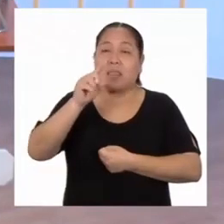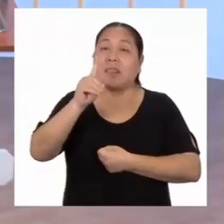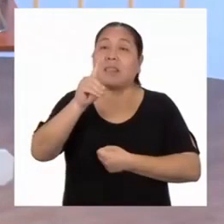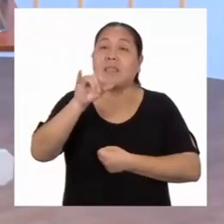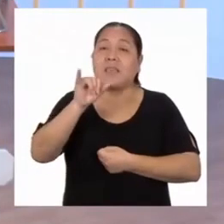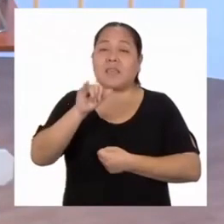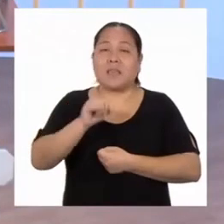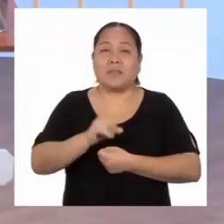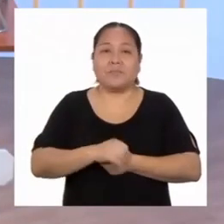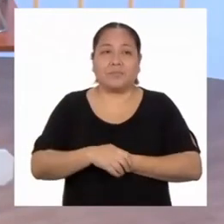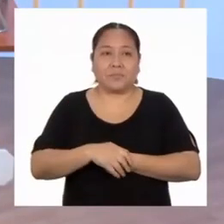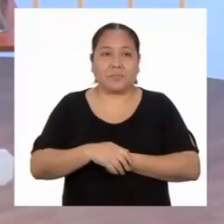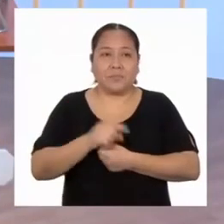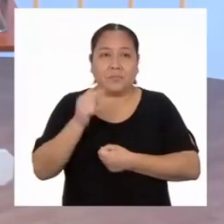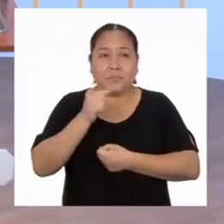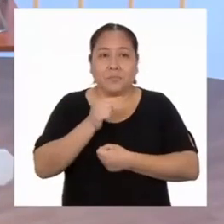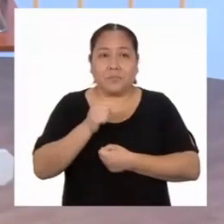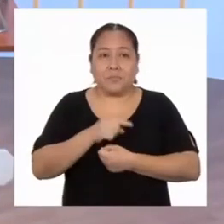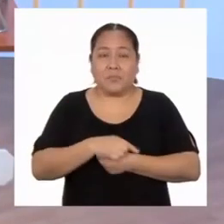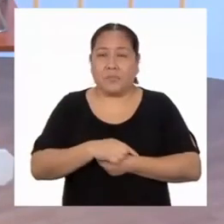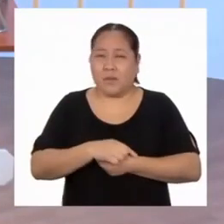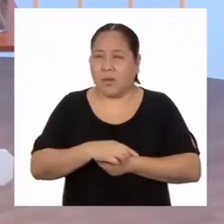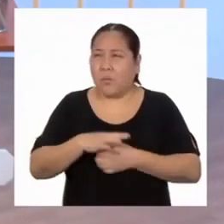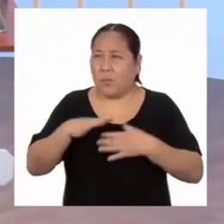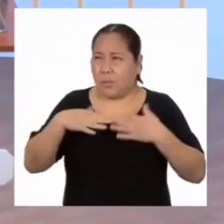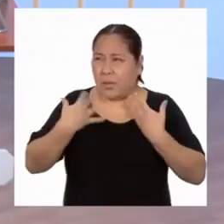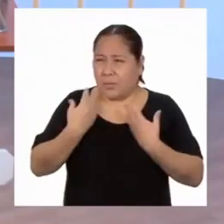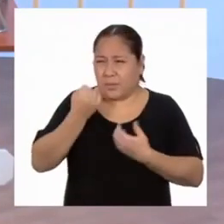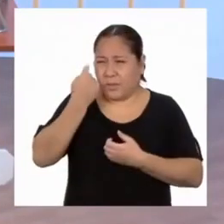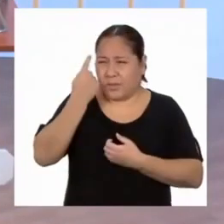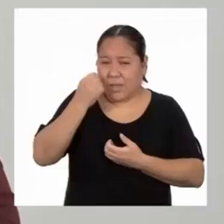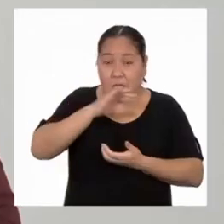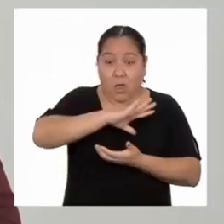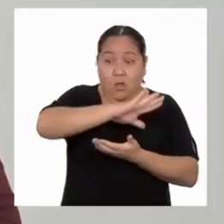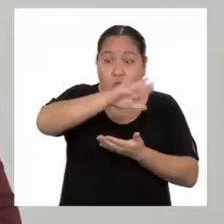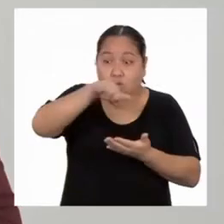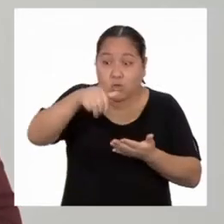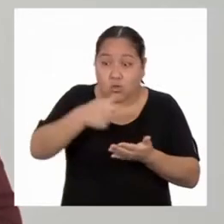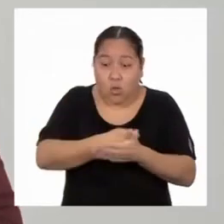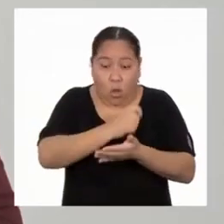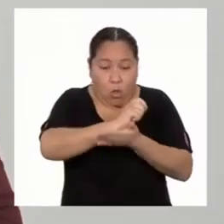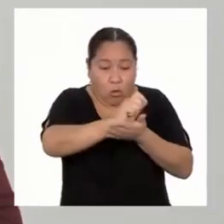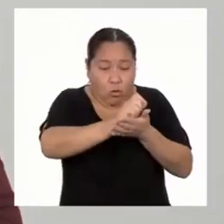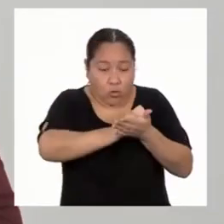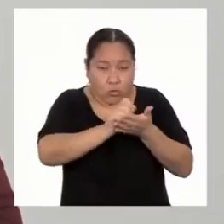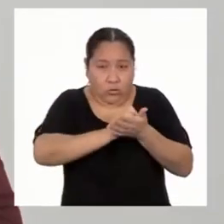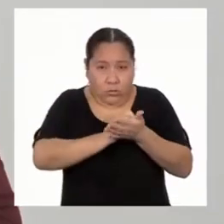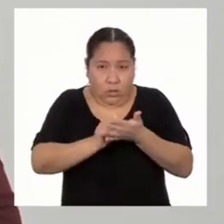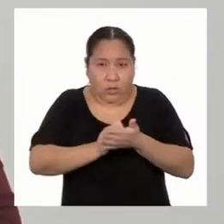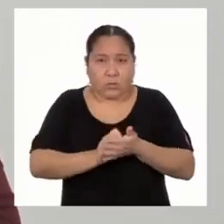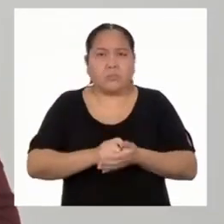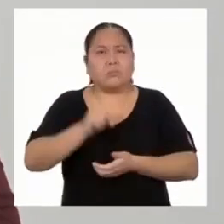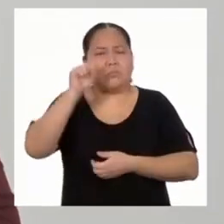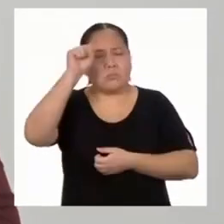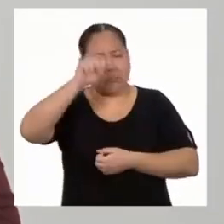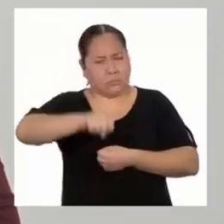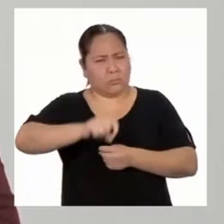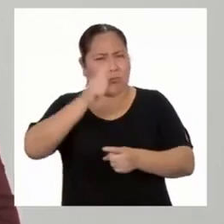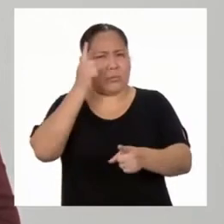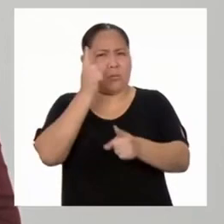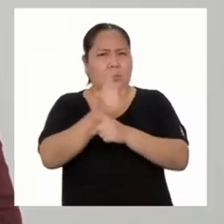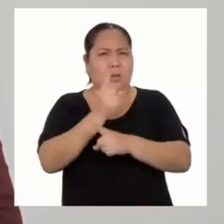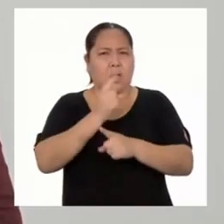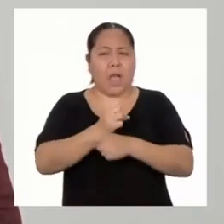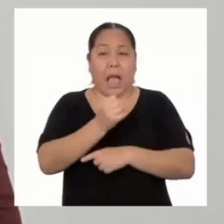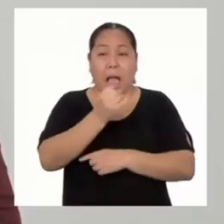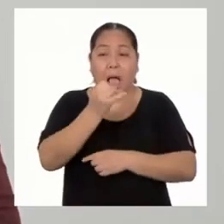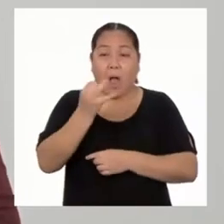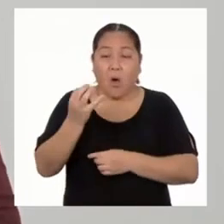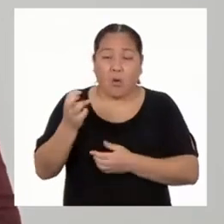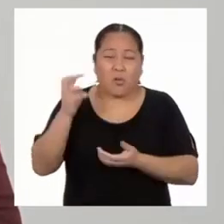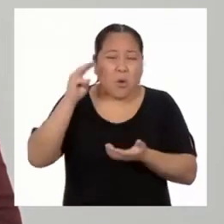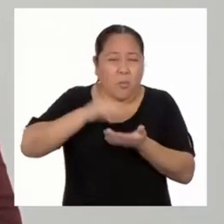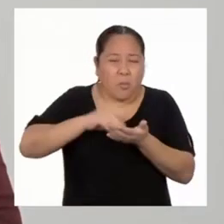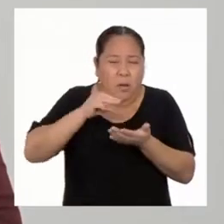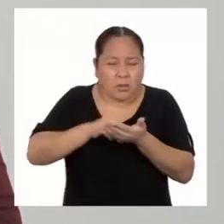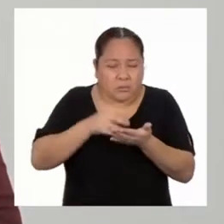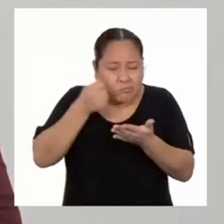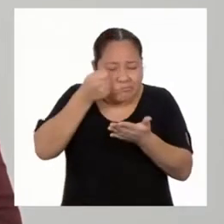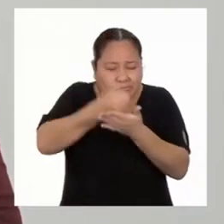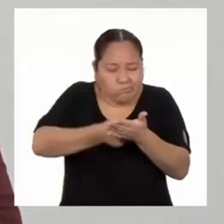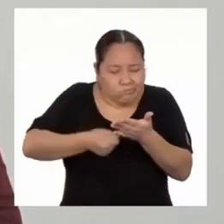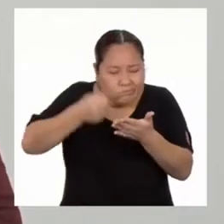¿estamos en capacidad de entender todos los textos? Por supuesto. Algunos demandarán mayor esfuerzo por